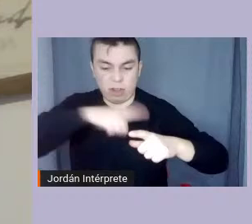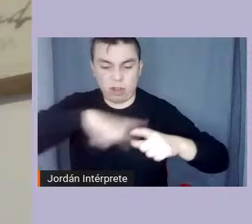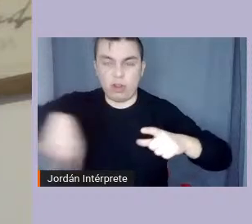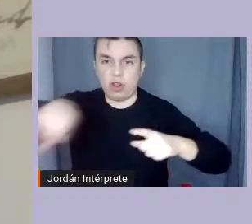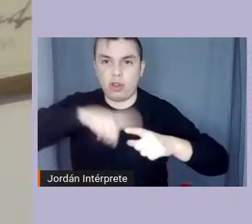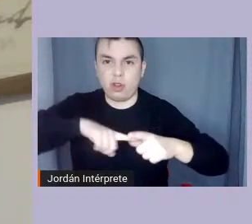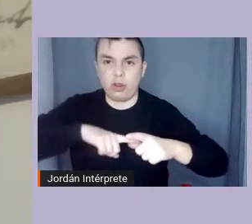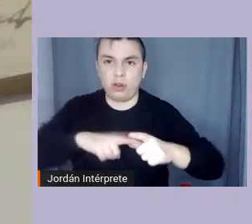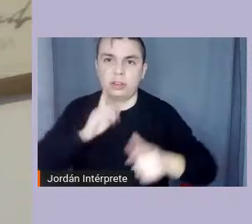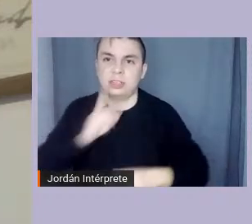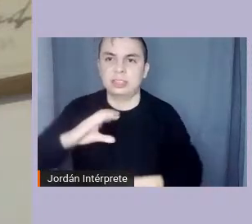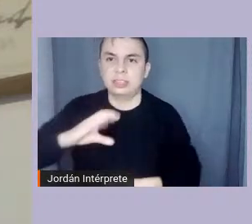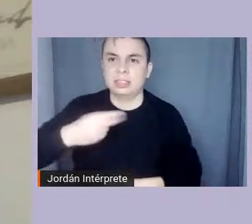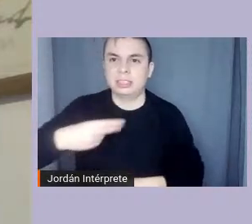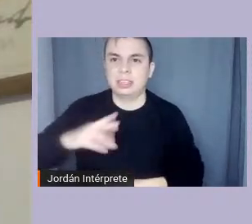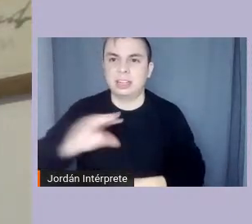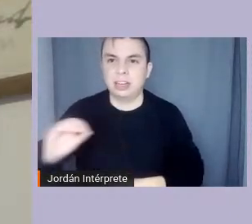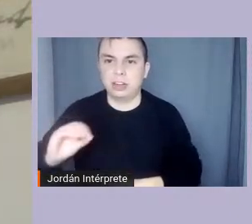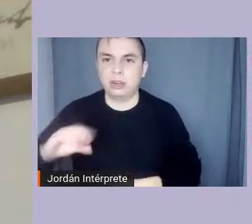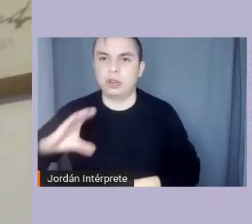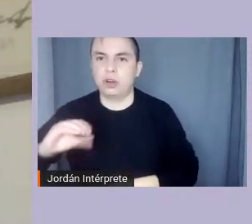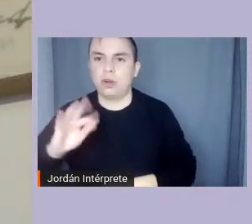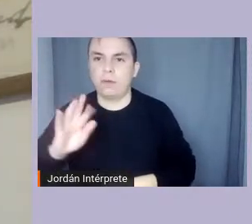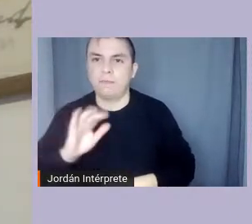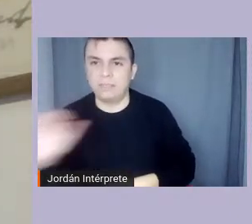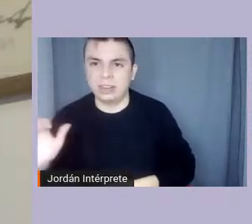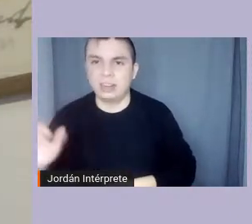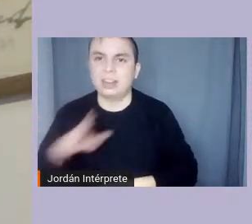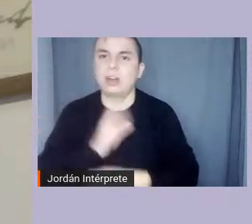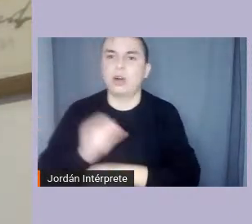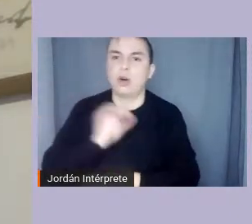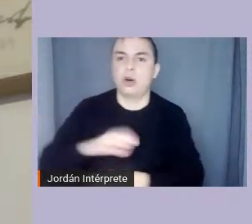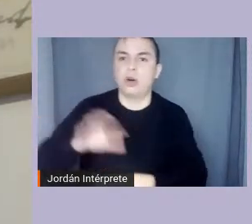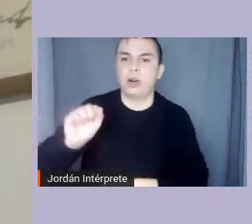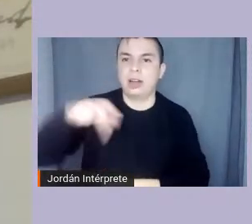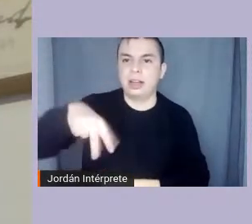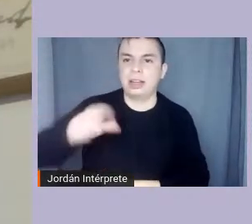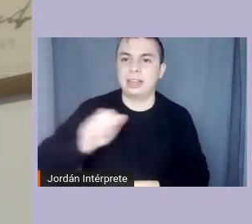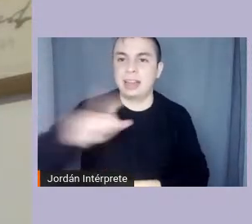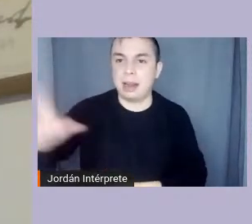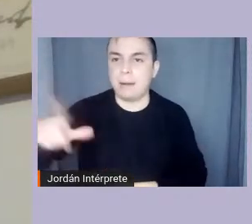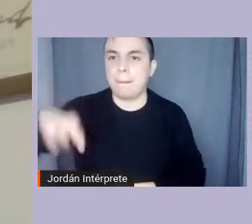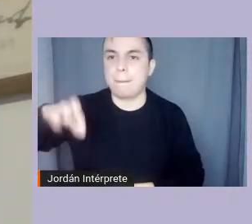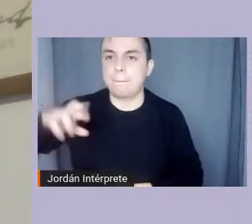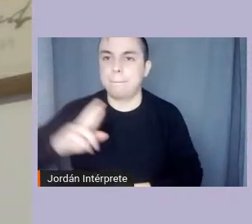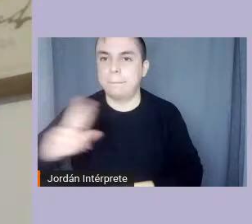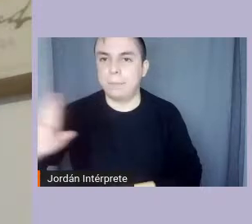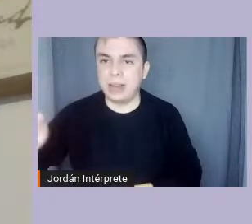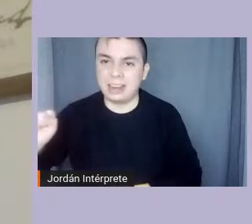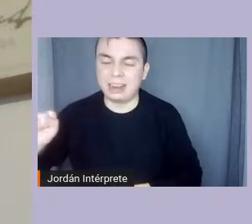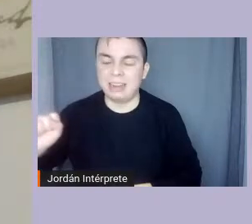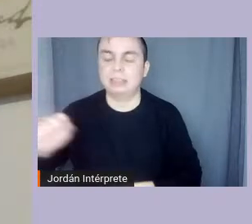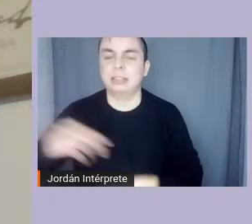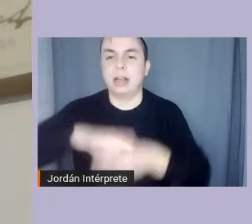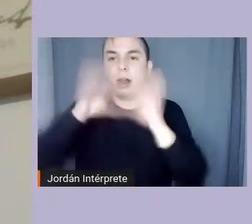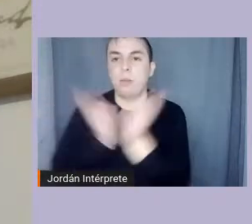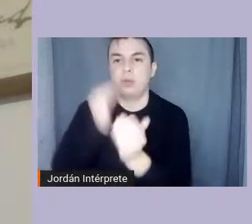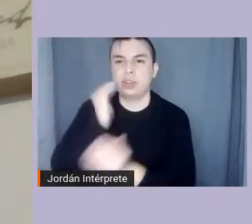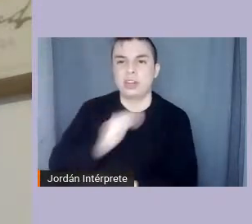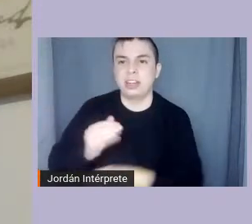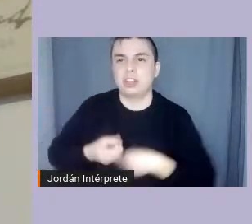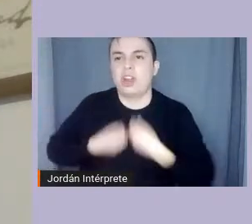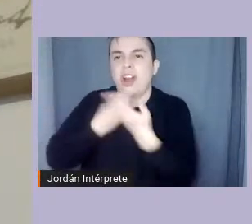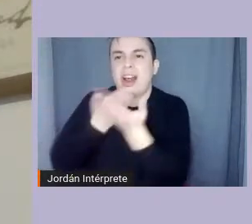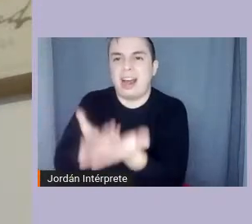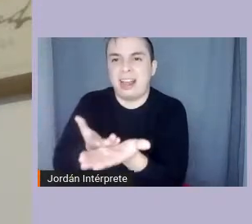de Charo Cofré, Tolín, Tolín, Tolán, o Ángel Parra, El Mundo Niño Le Canto. Estos le cantan